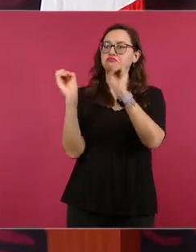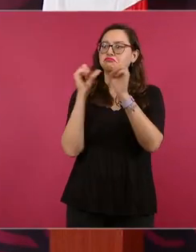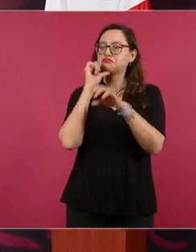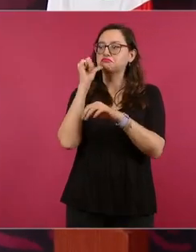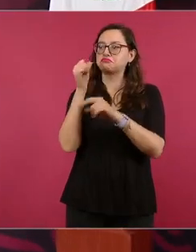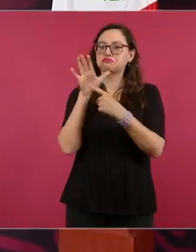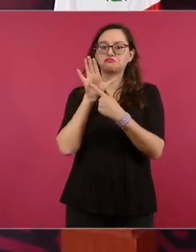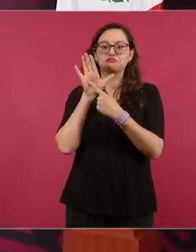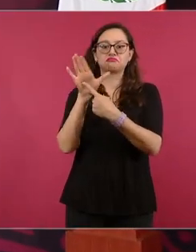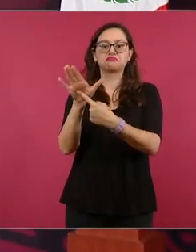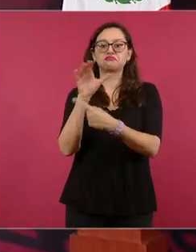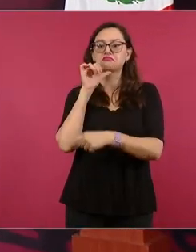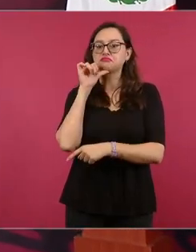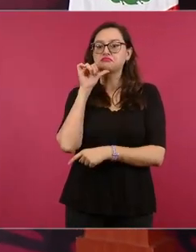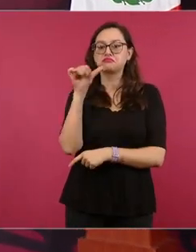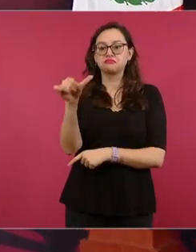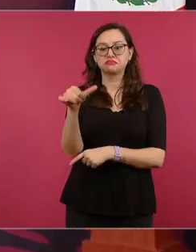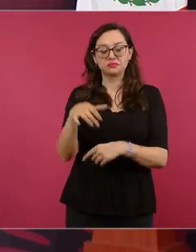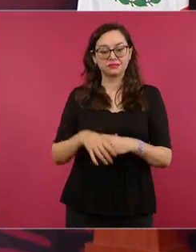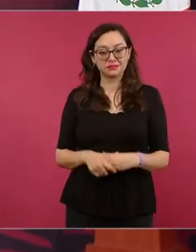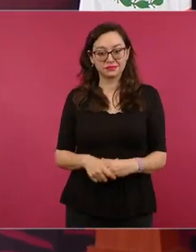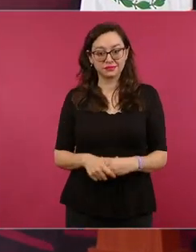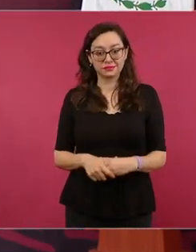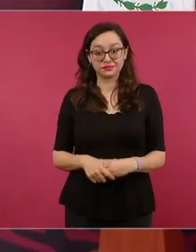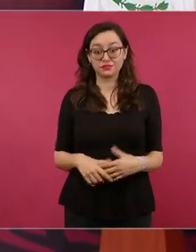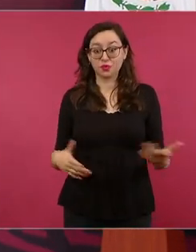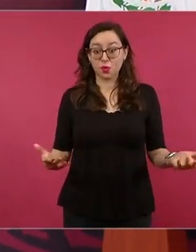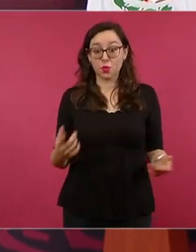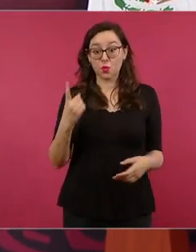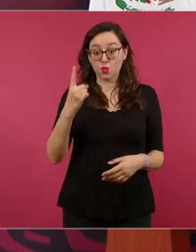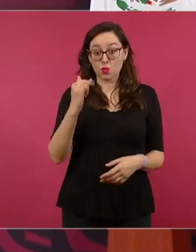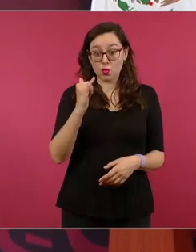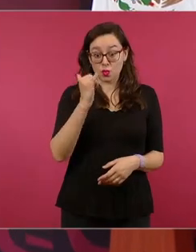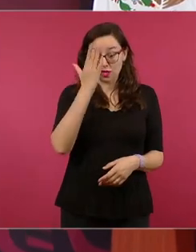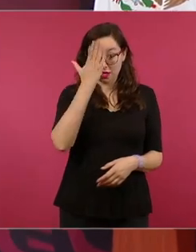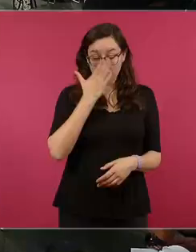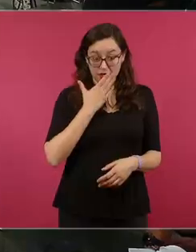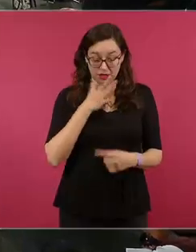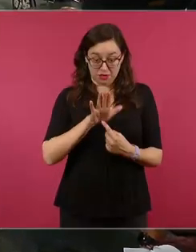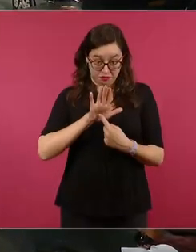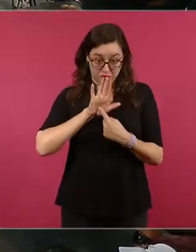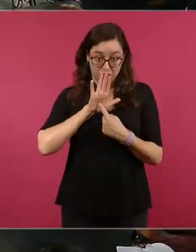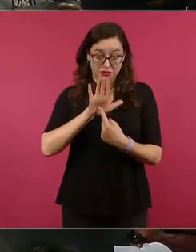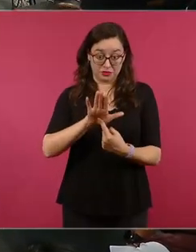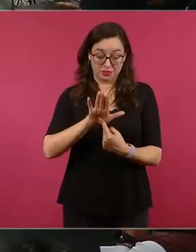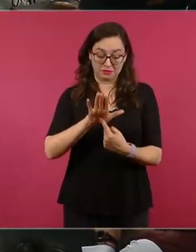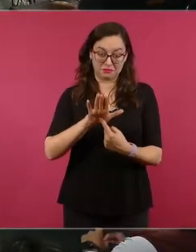que dicen más que mil palabras, o que un millón